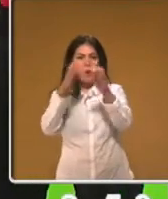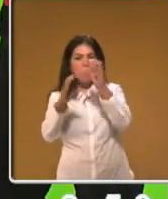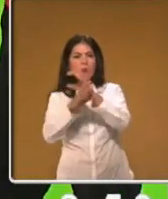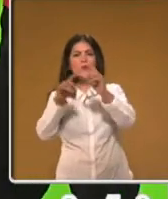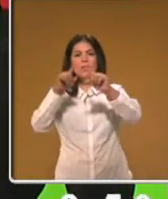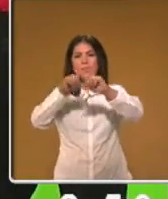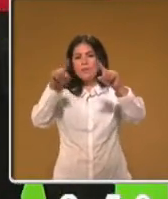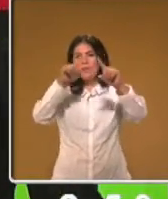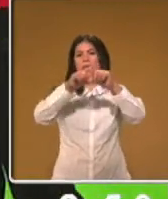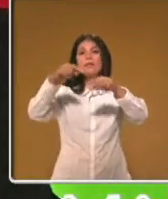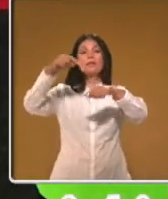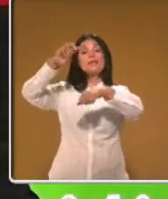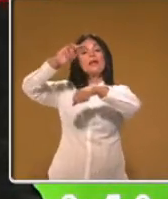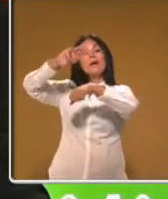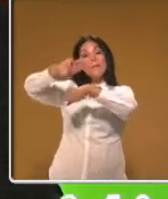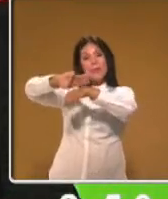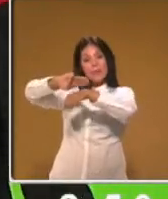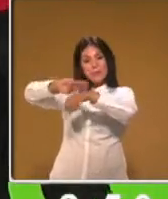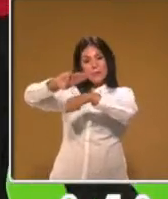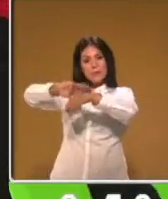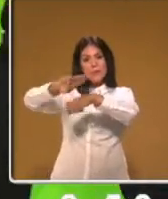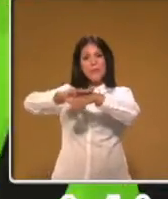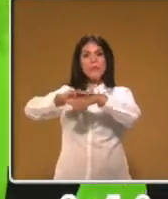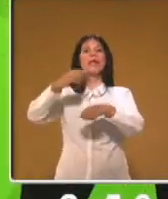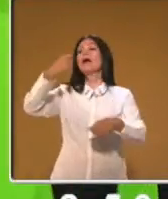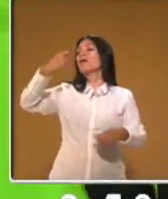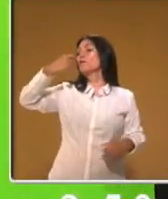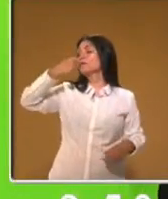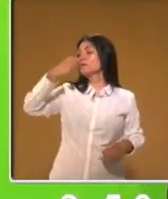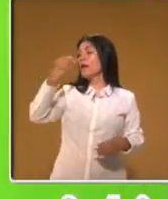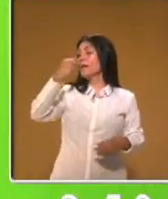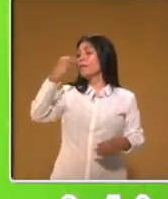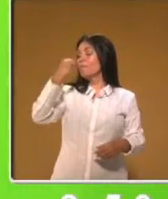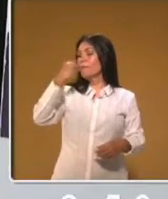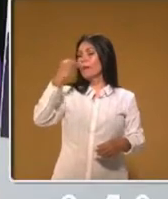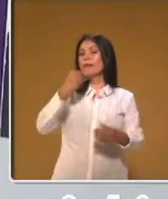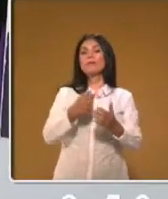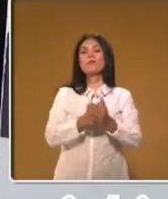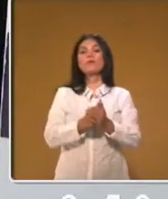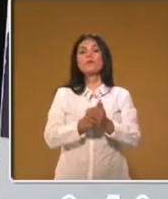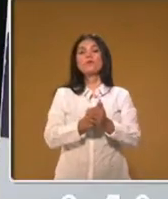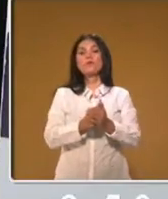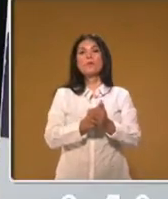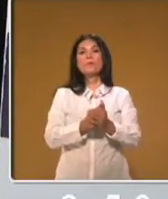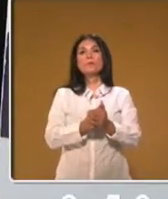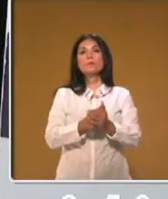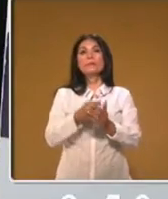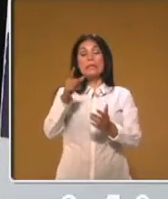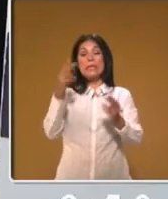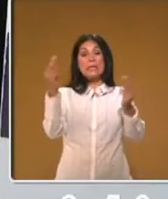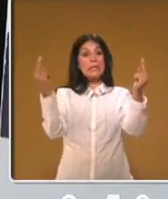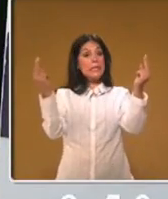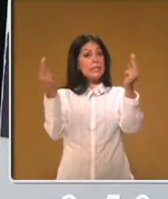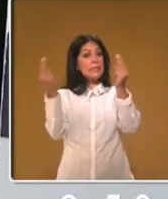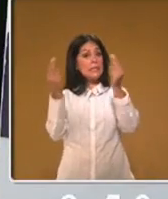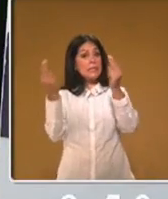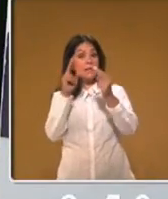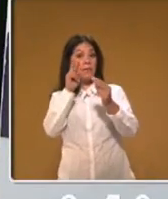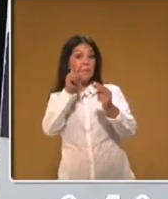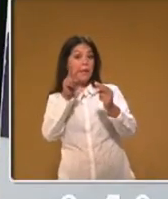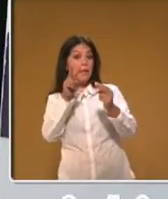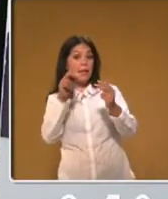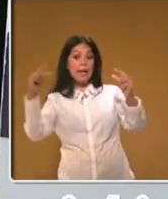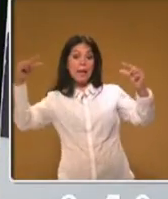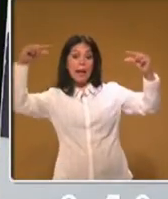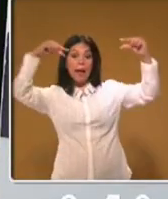la medicina, los alimentos, la astroquímica, etc. Así es, maestra. Hay que tomar en cuenta que la transversalidad de la química